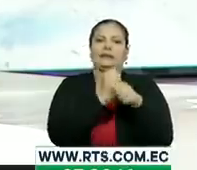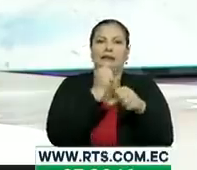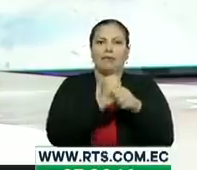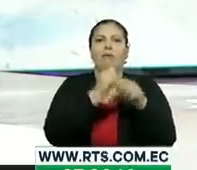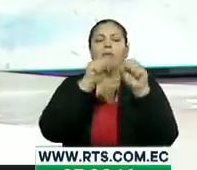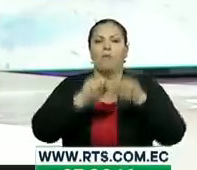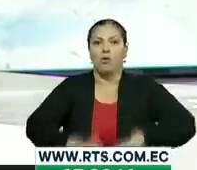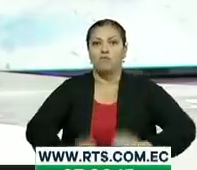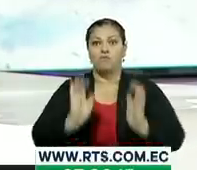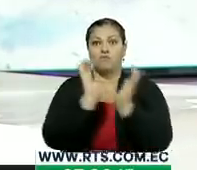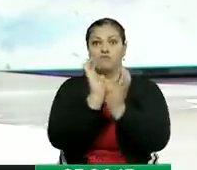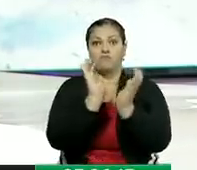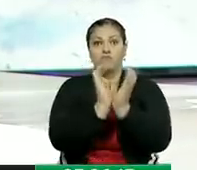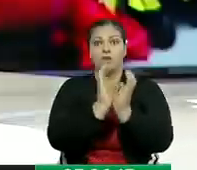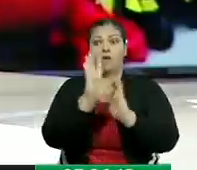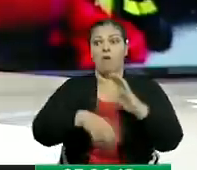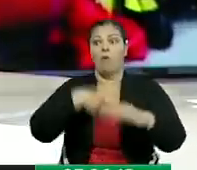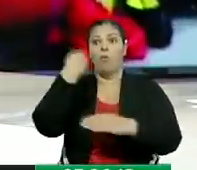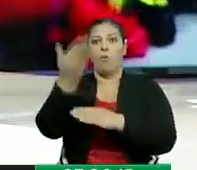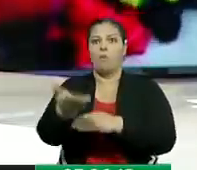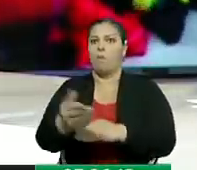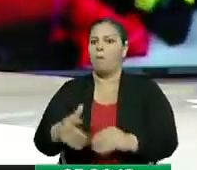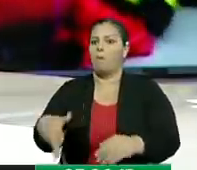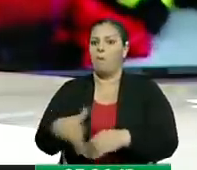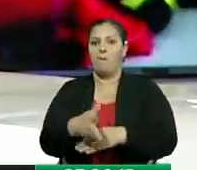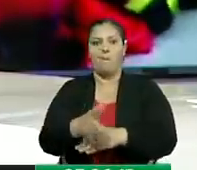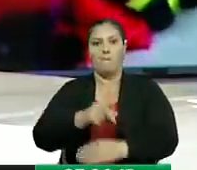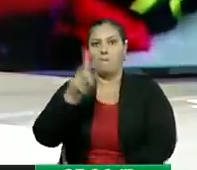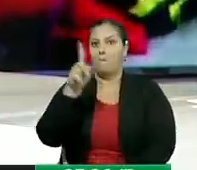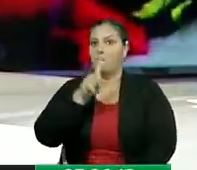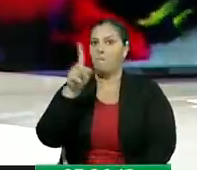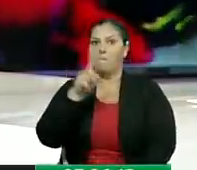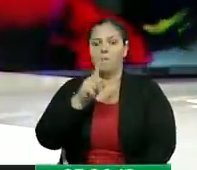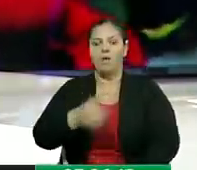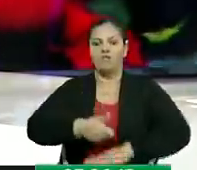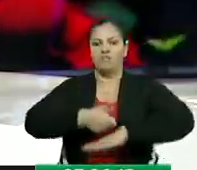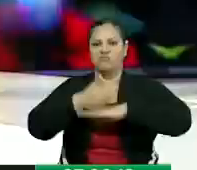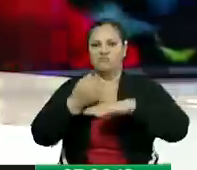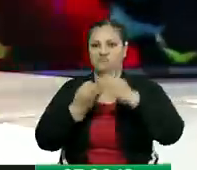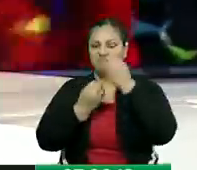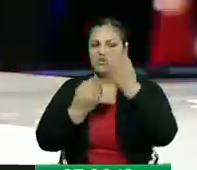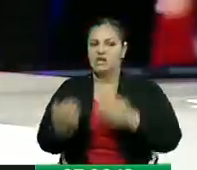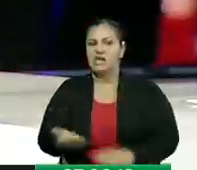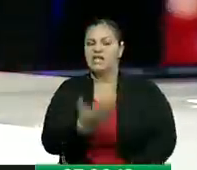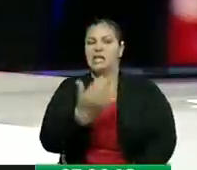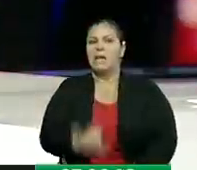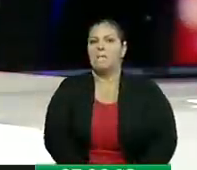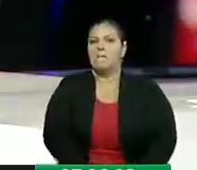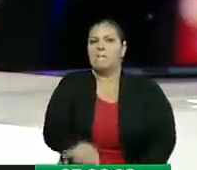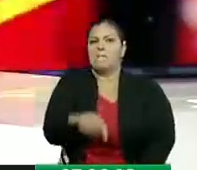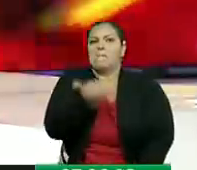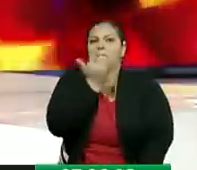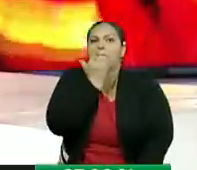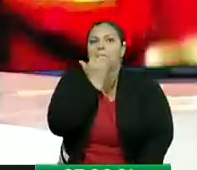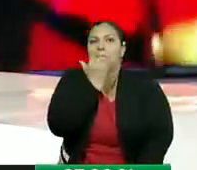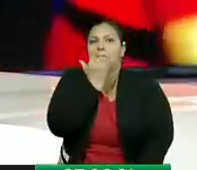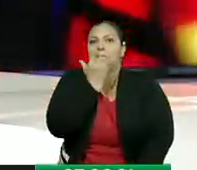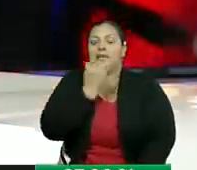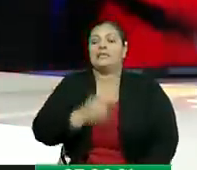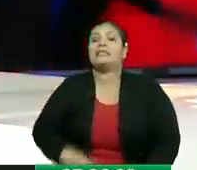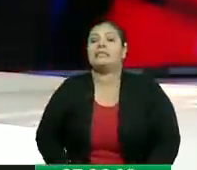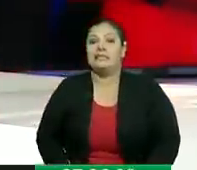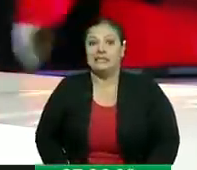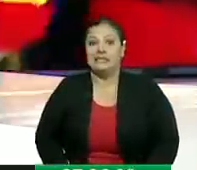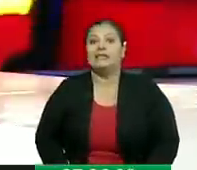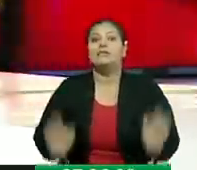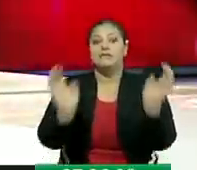en la ruta Guayaquil-Daule. Calle agregó que se ha cometido una omisión muy grave por parte de la operadora